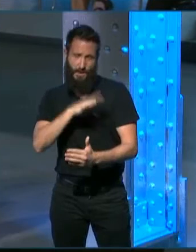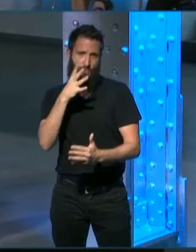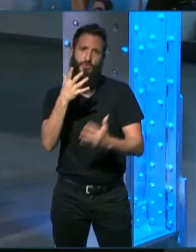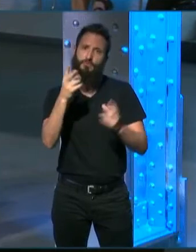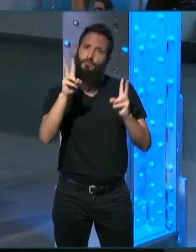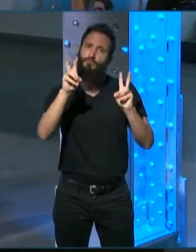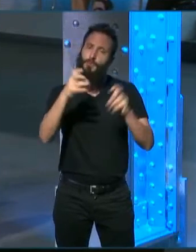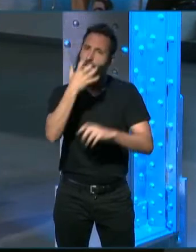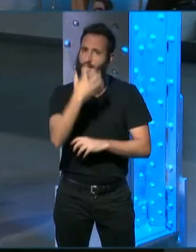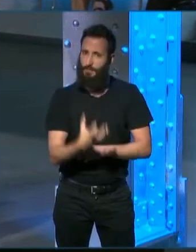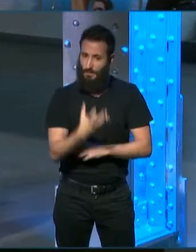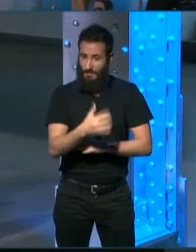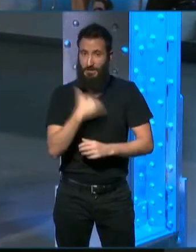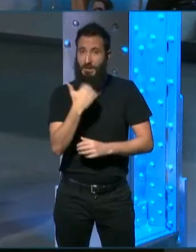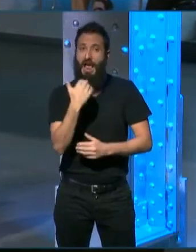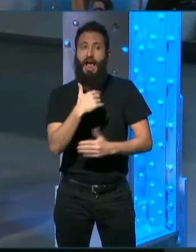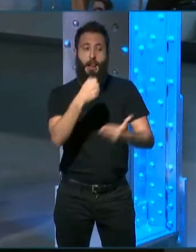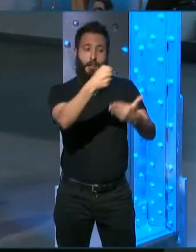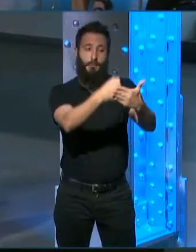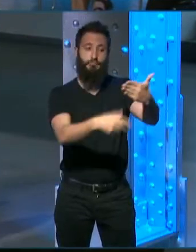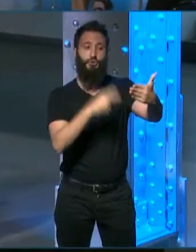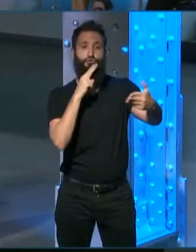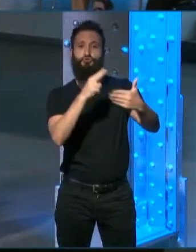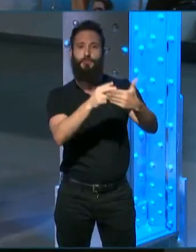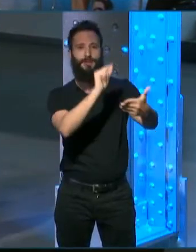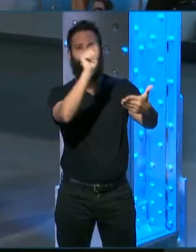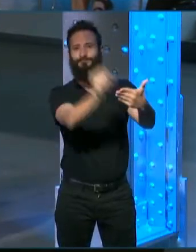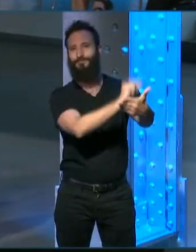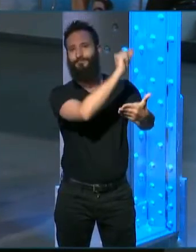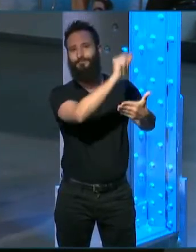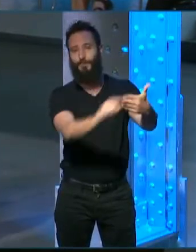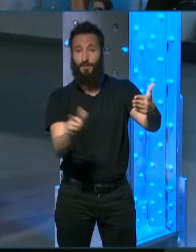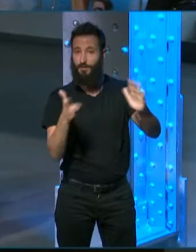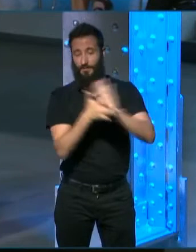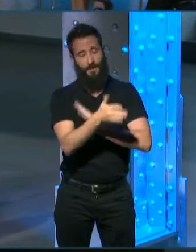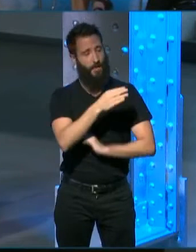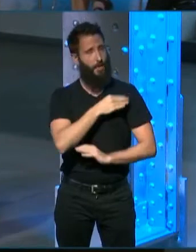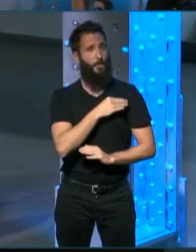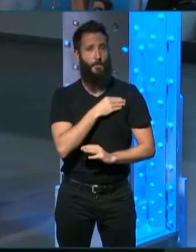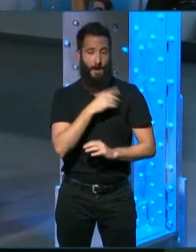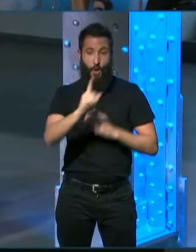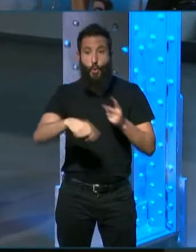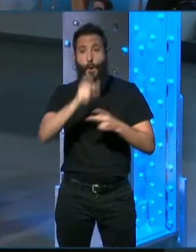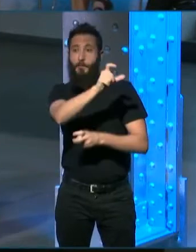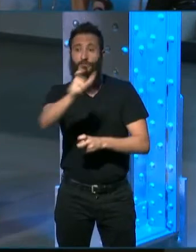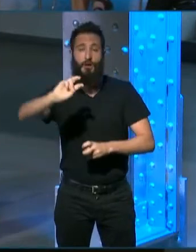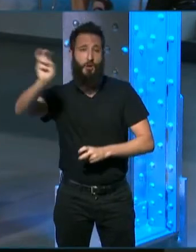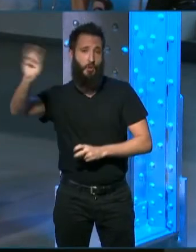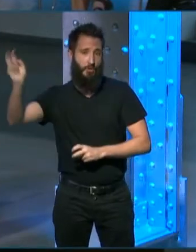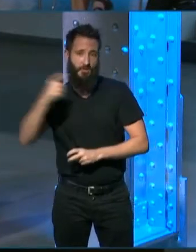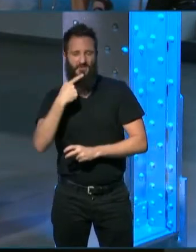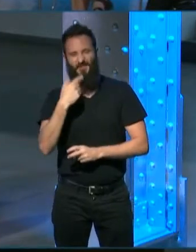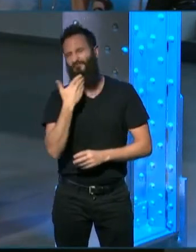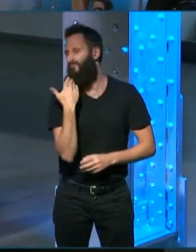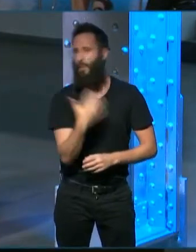Y cada vez que tachábamos a alguien de la lista, pues nos da mucha pena. Y luego también hay gente, claro, que nos dijo que no, ¿no? Gente que no le